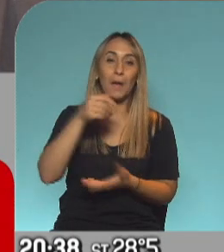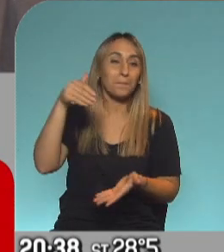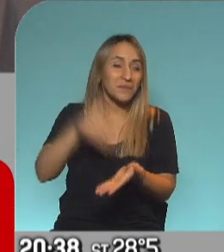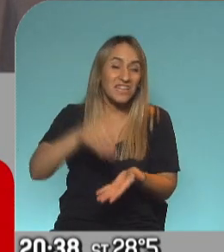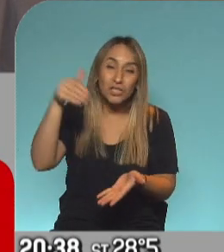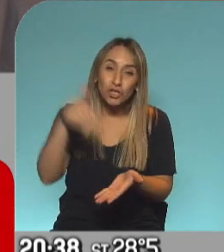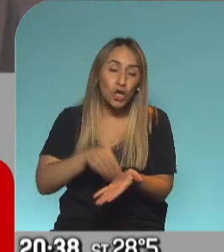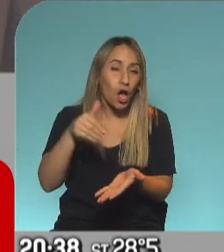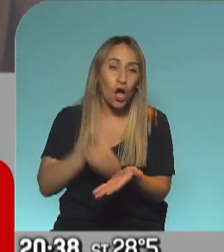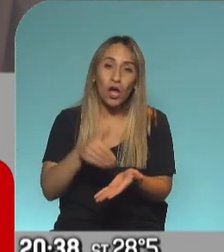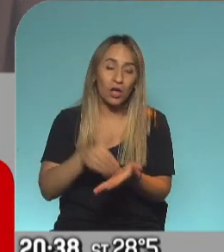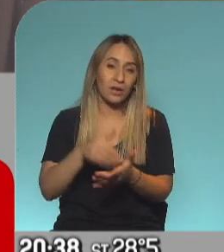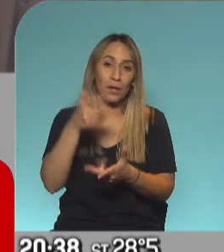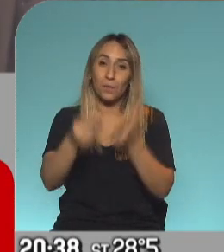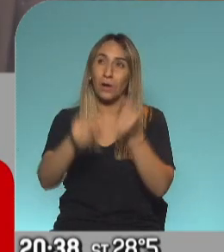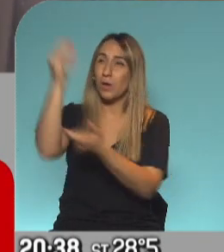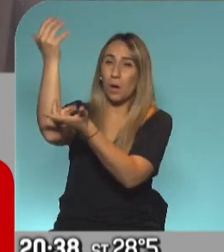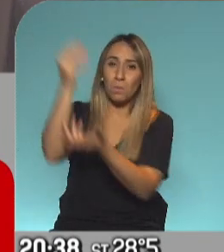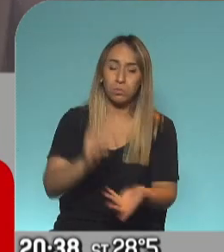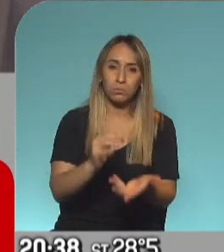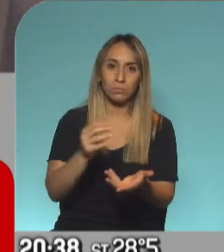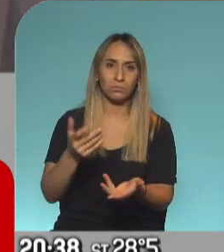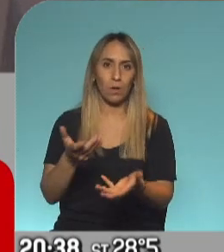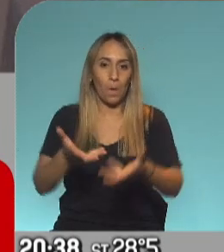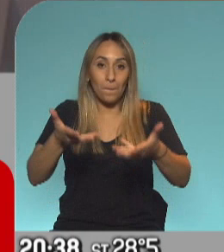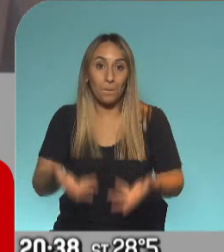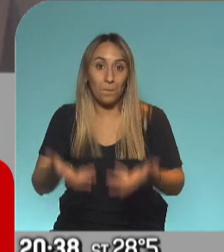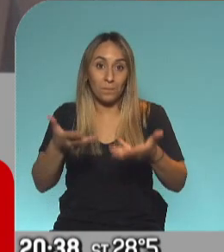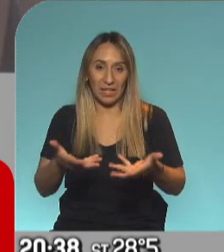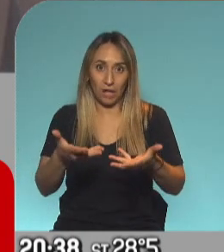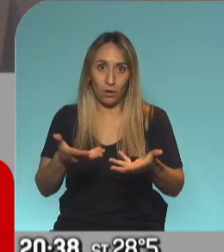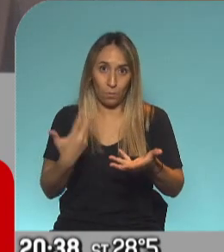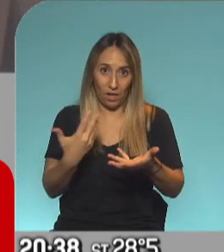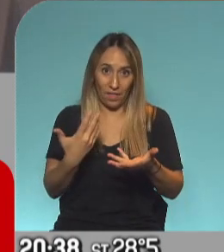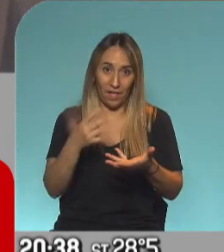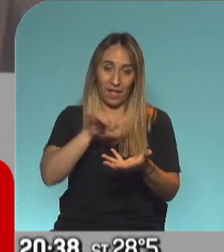vacunas, le pregunto si es un peso lógico, un peso habitual para que pueda trasladar un avión.